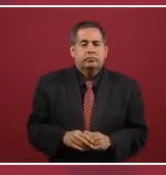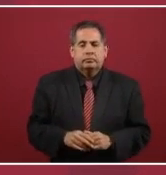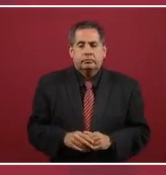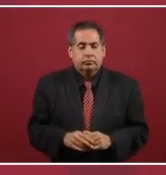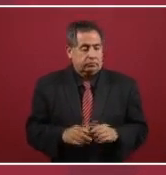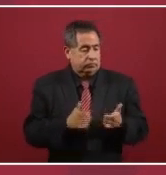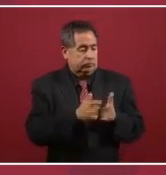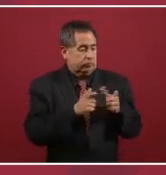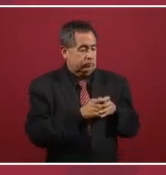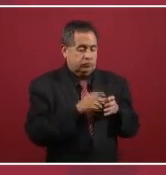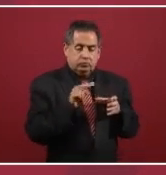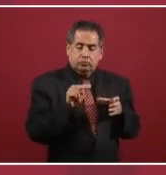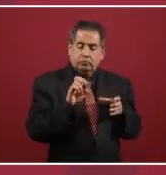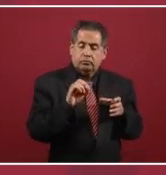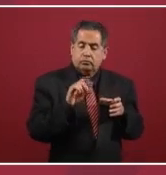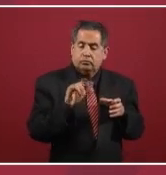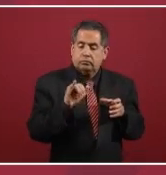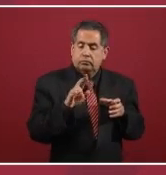neoliberales